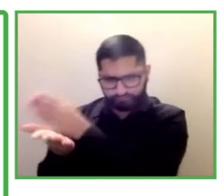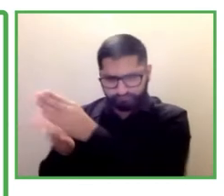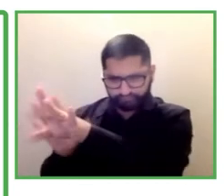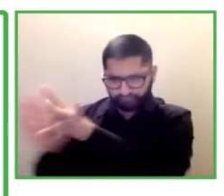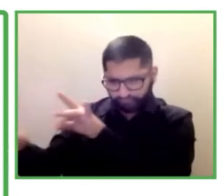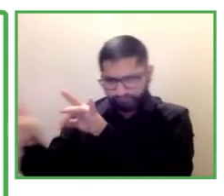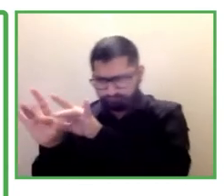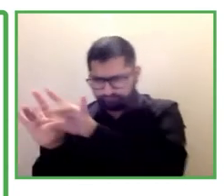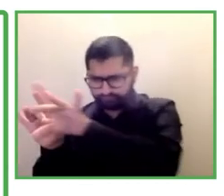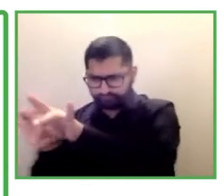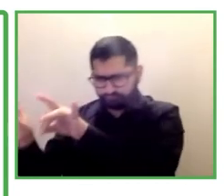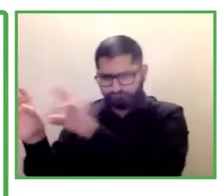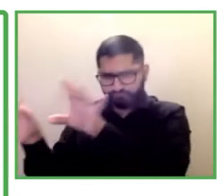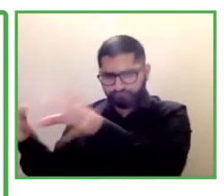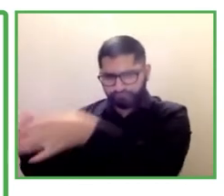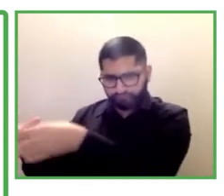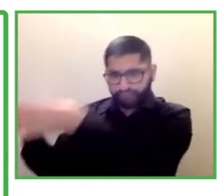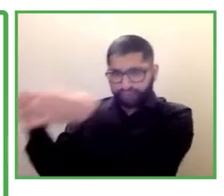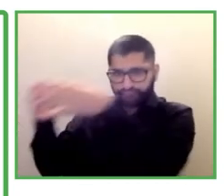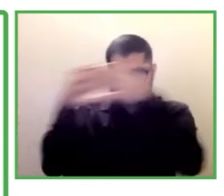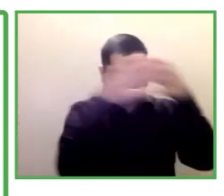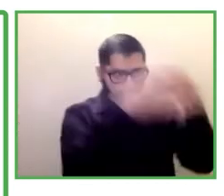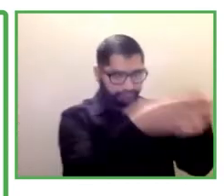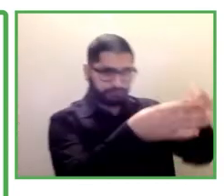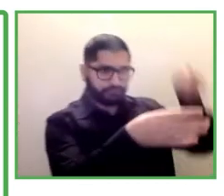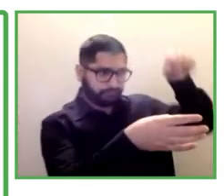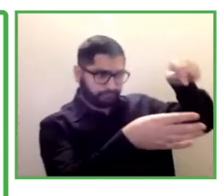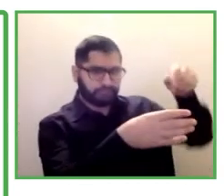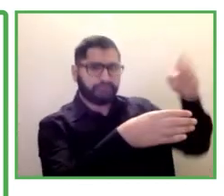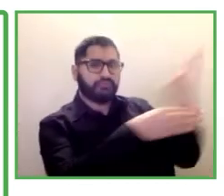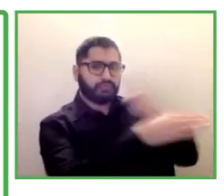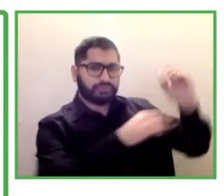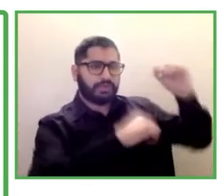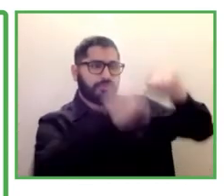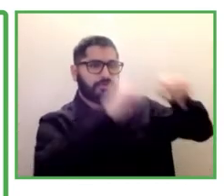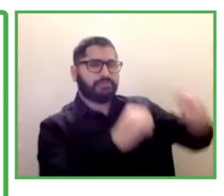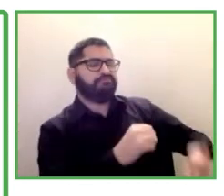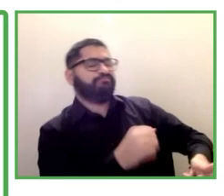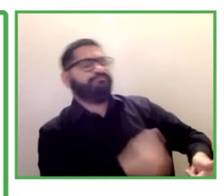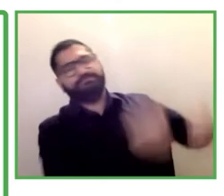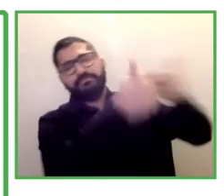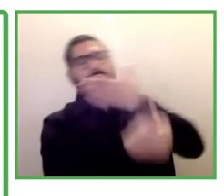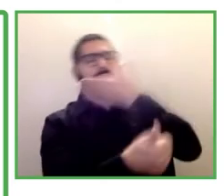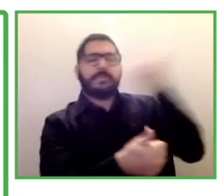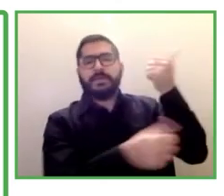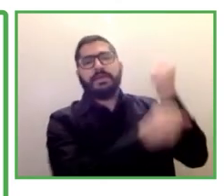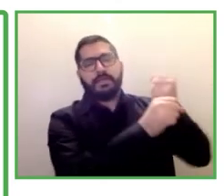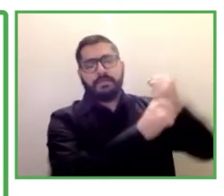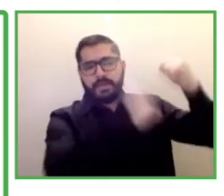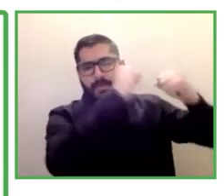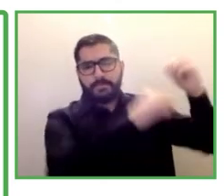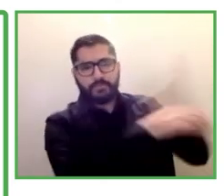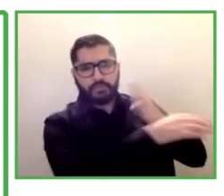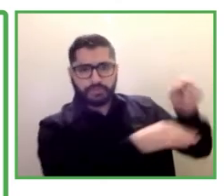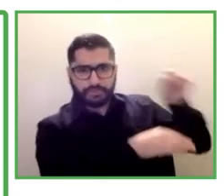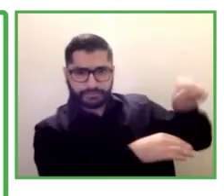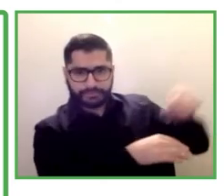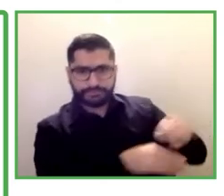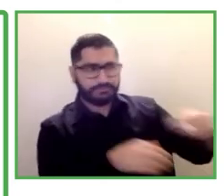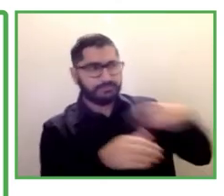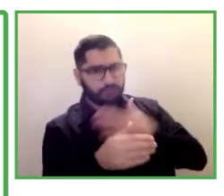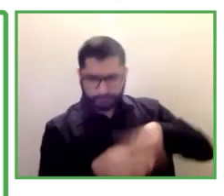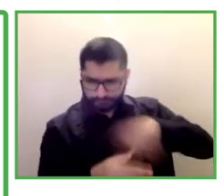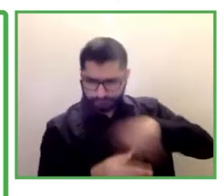entrevista porque entendemos que algunos se presentan en papel. Y en el